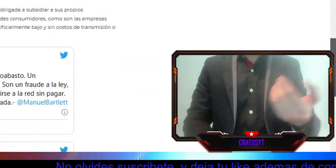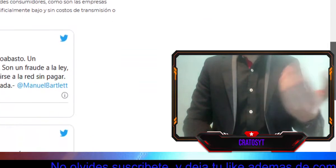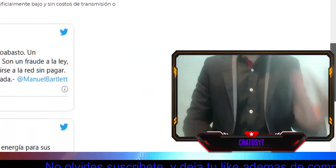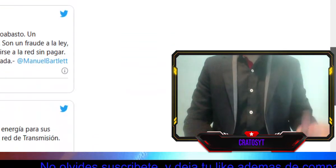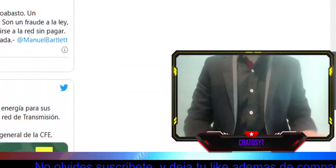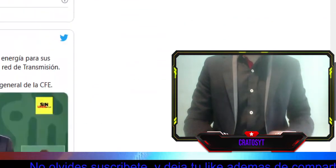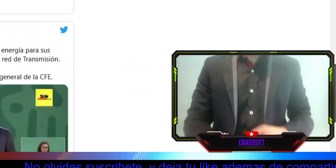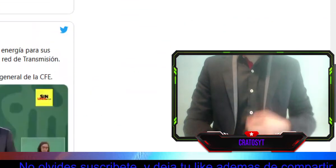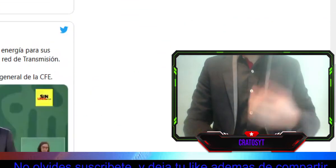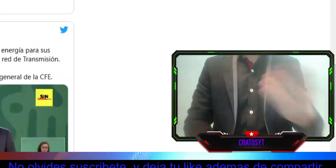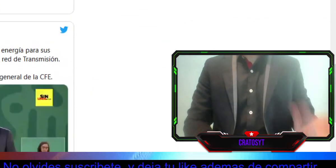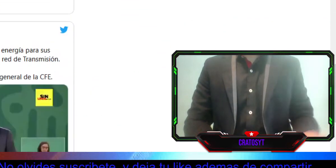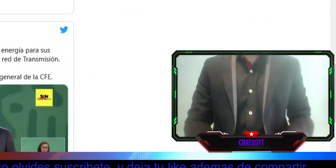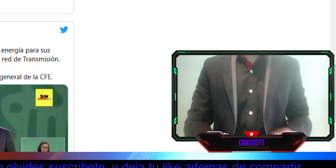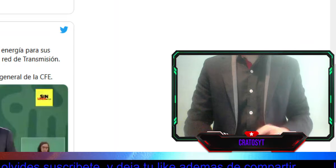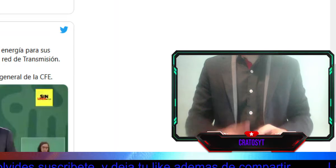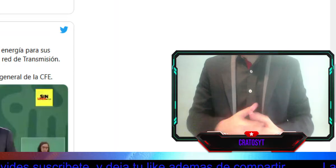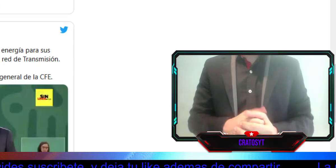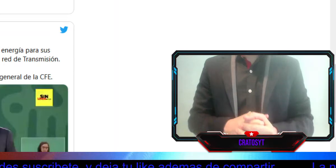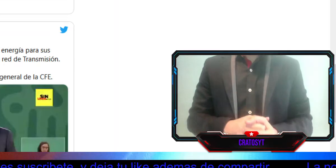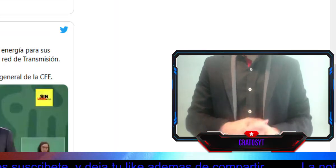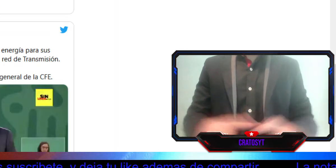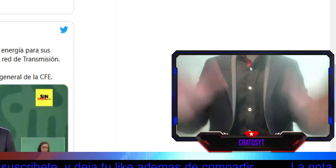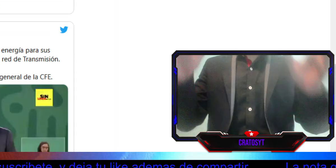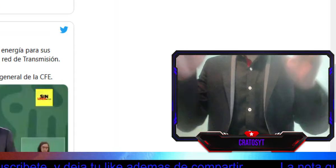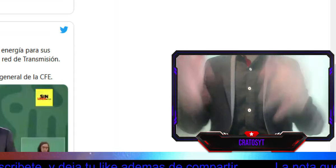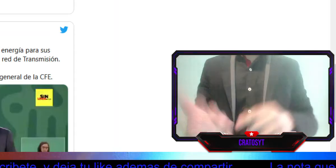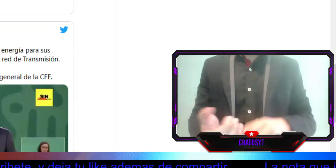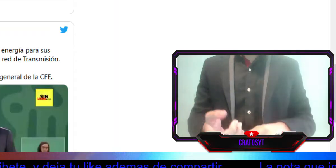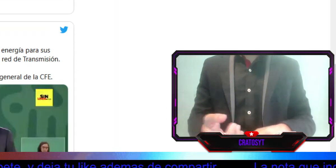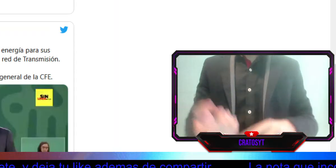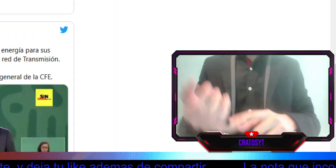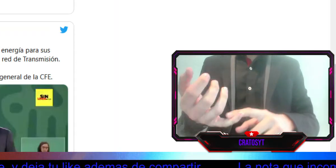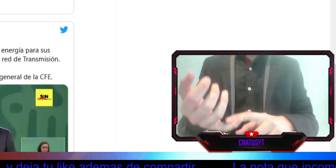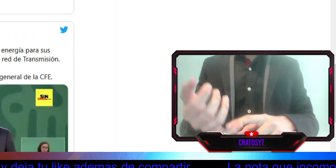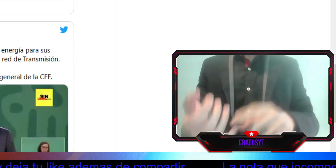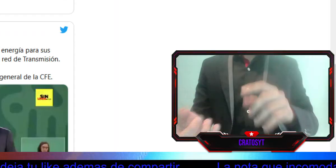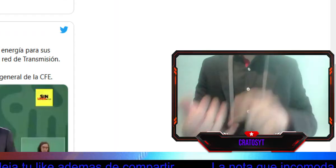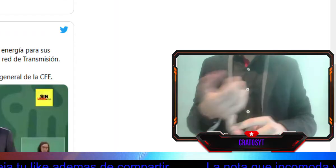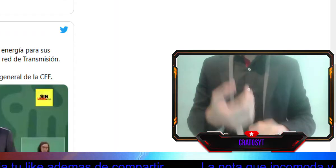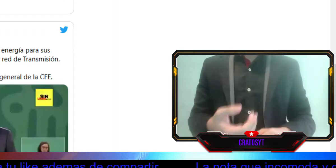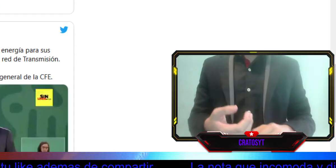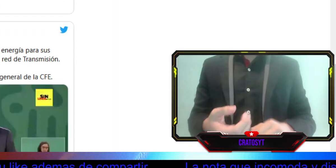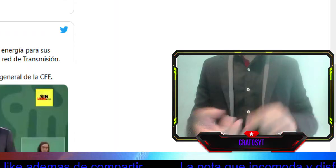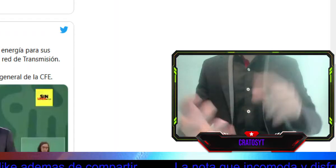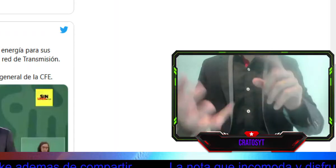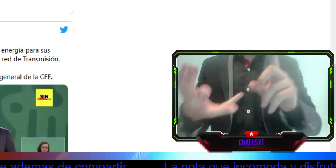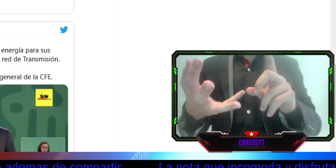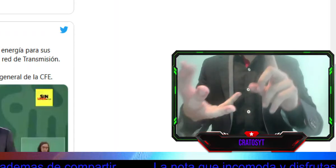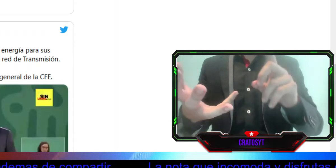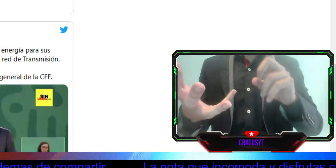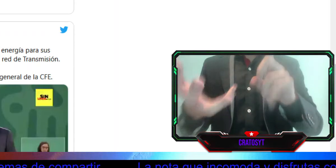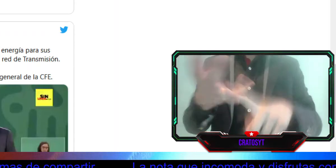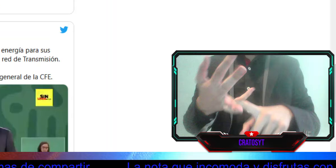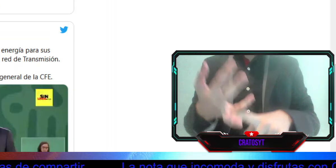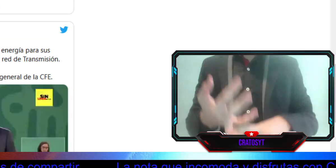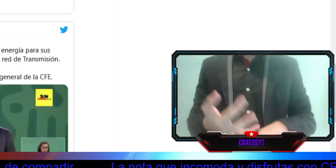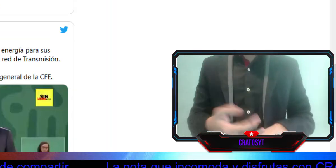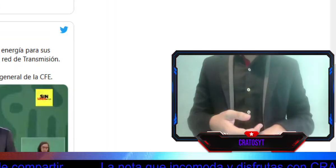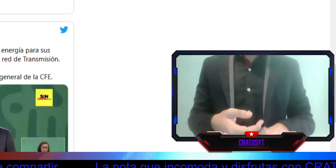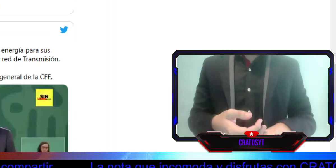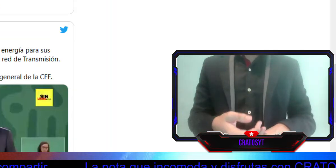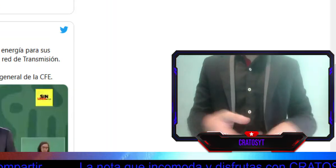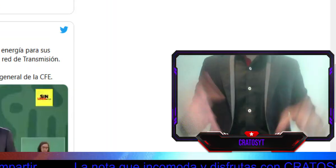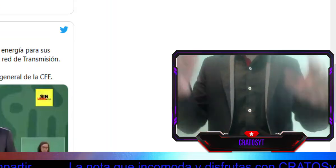les gusta el crimen organizado, les gusta ese tipo de aspectos que lo vimos en el caso de Felipe Calderón, en el caso de